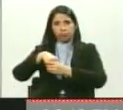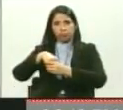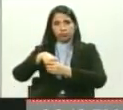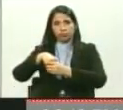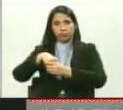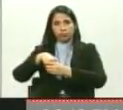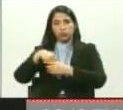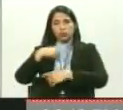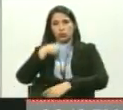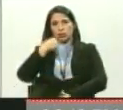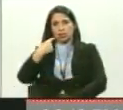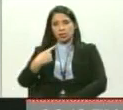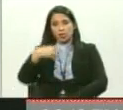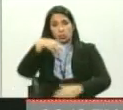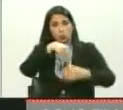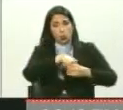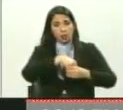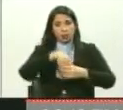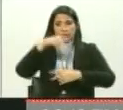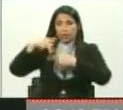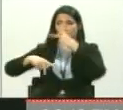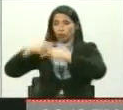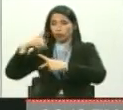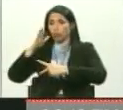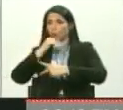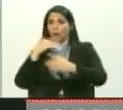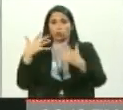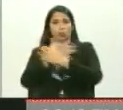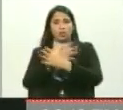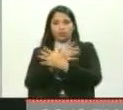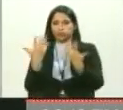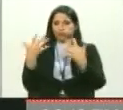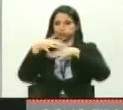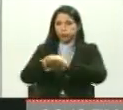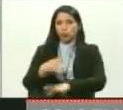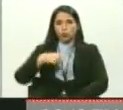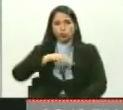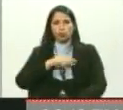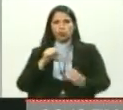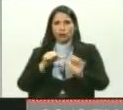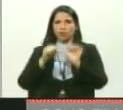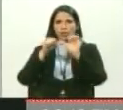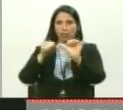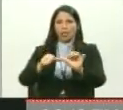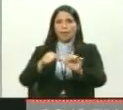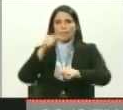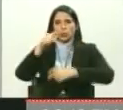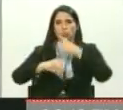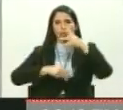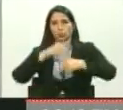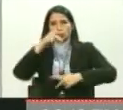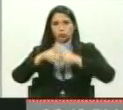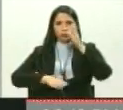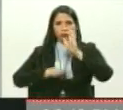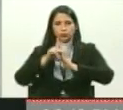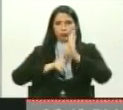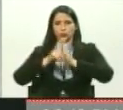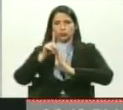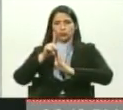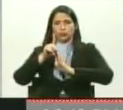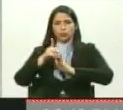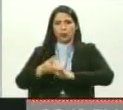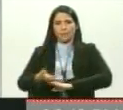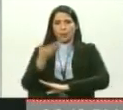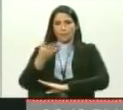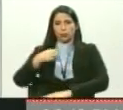dicho, entre cuarentena y producción no hay contradicción. Vamos a mantener los procesos productivos fundamentales de